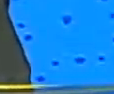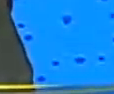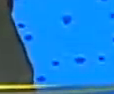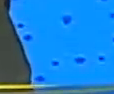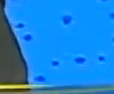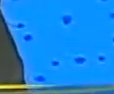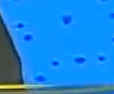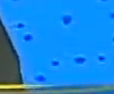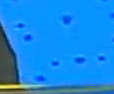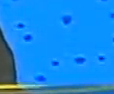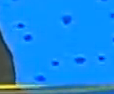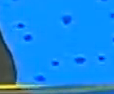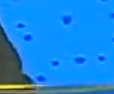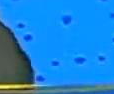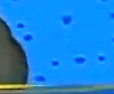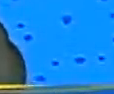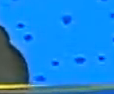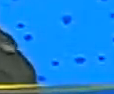compañeros.